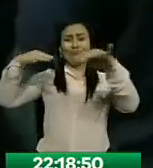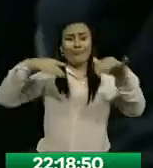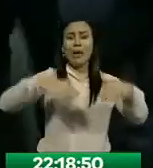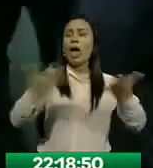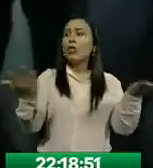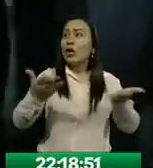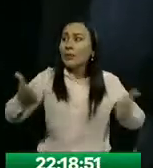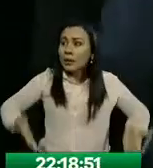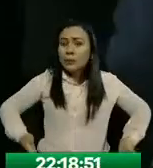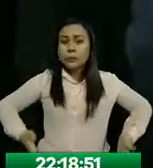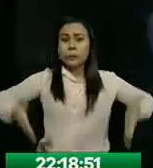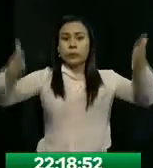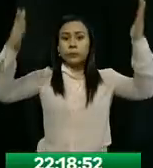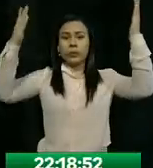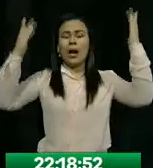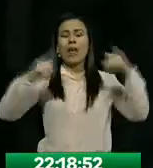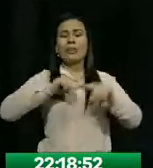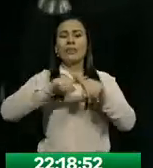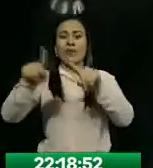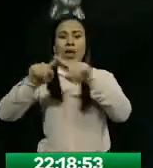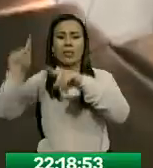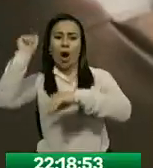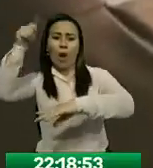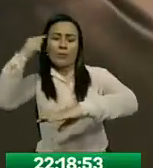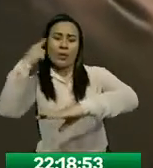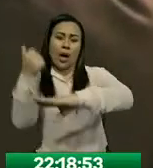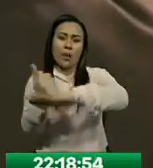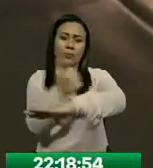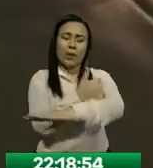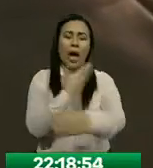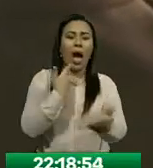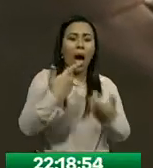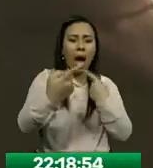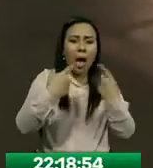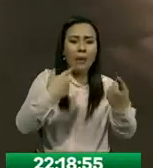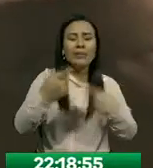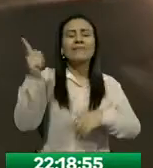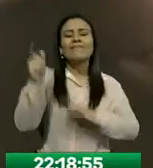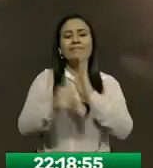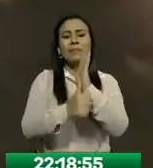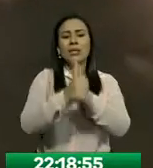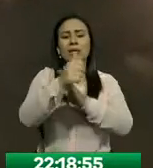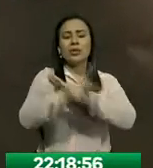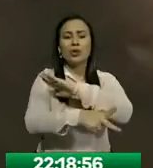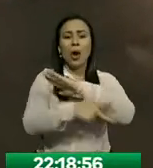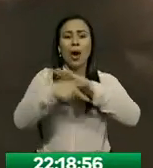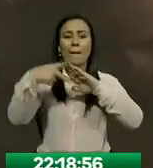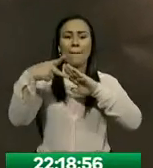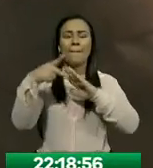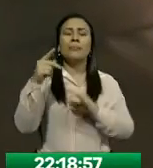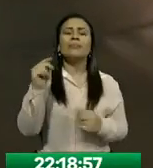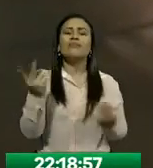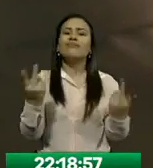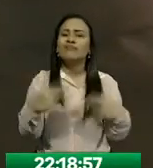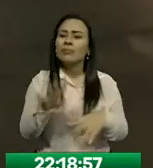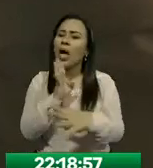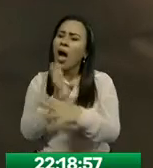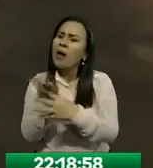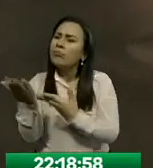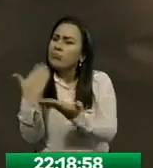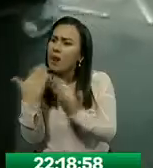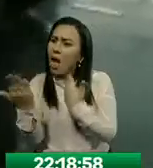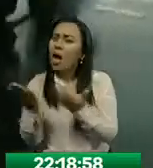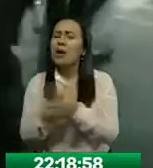en donde mantuvieron un encuentro con varias autoridades, entre ellas el ministro de Hidrocarburos, Carlos Pérez, y el secretario de la Política, Santiago